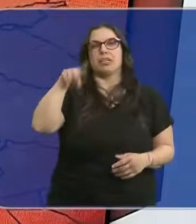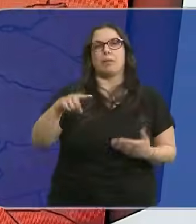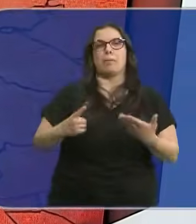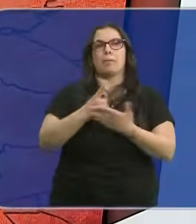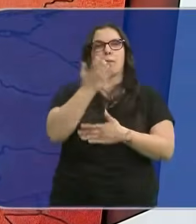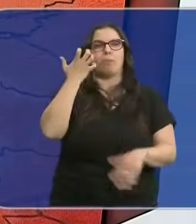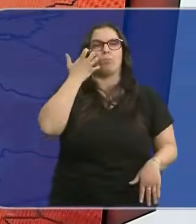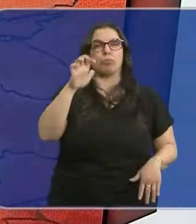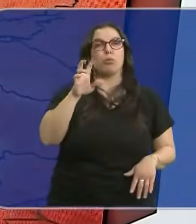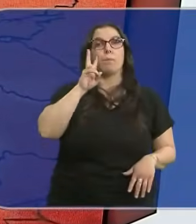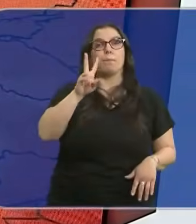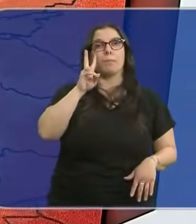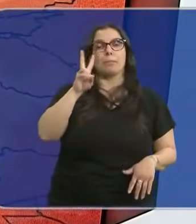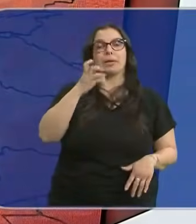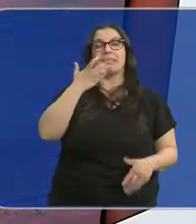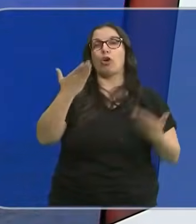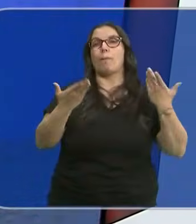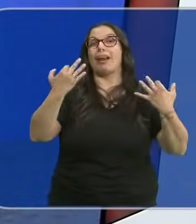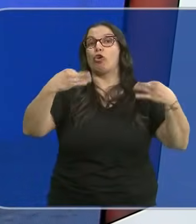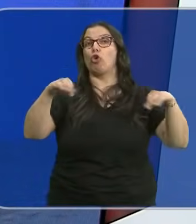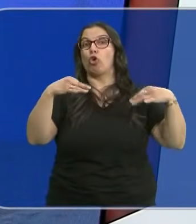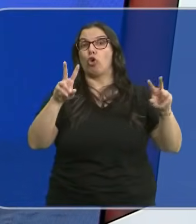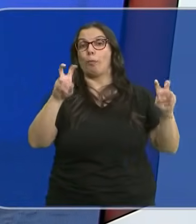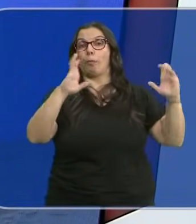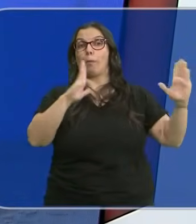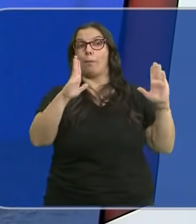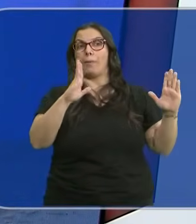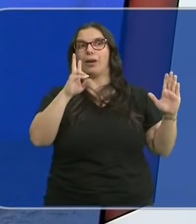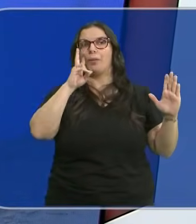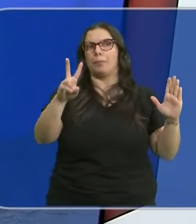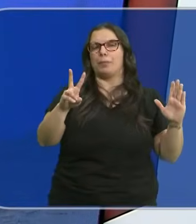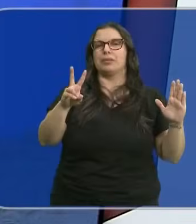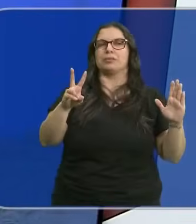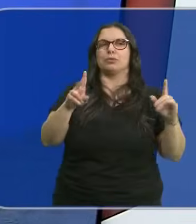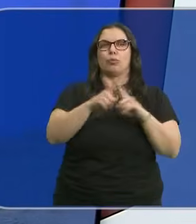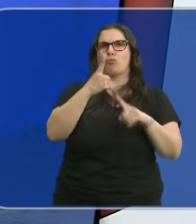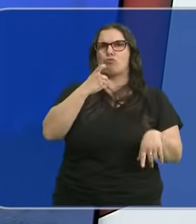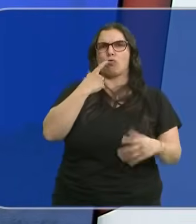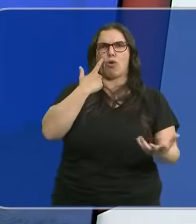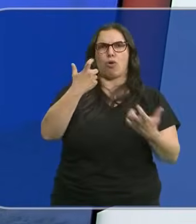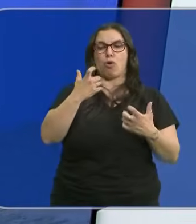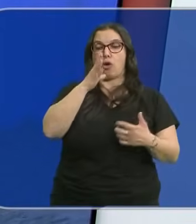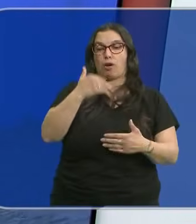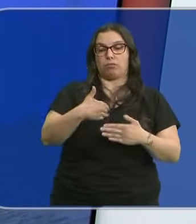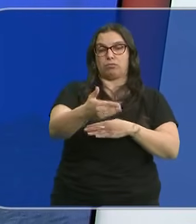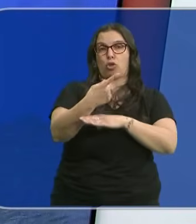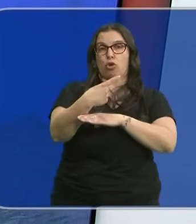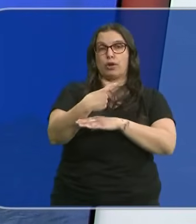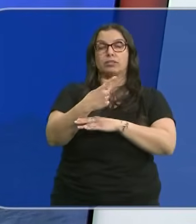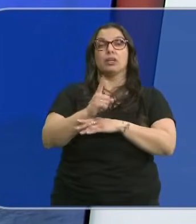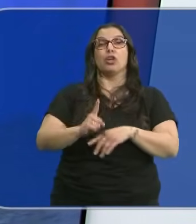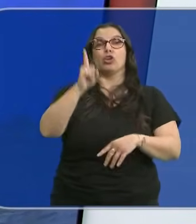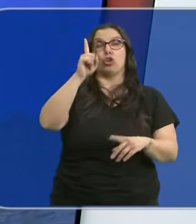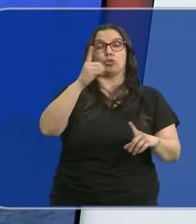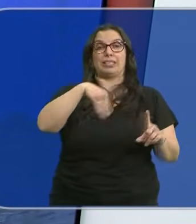de anomalías para ver cómo estamos respecto a lo que sería normal en esta época del año, vemos que predominan esos tonos rojos durante estas próximas horas. En zonas del norte de la